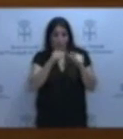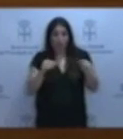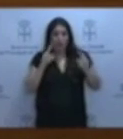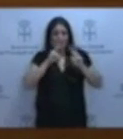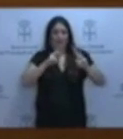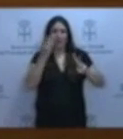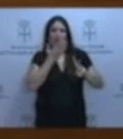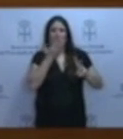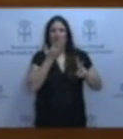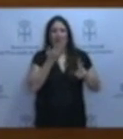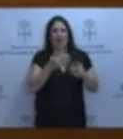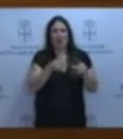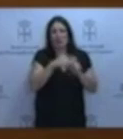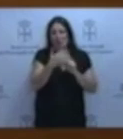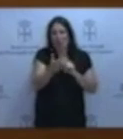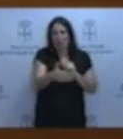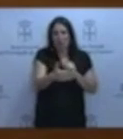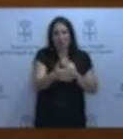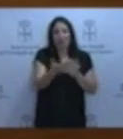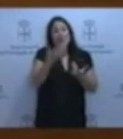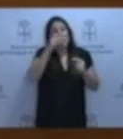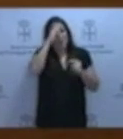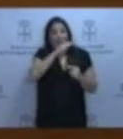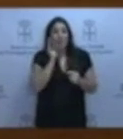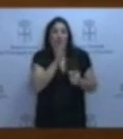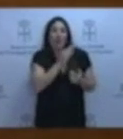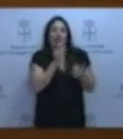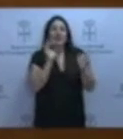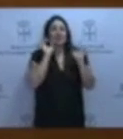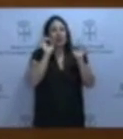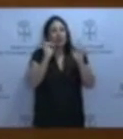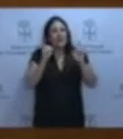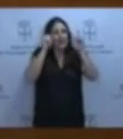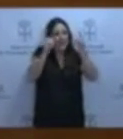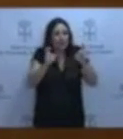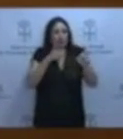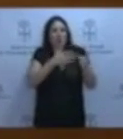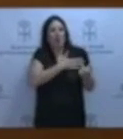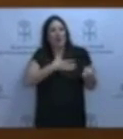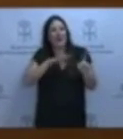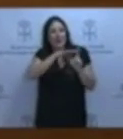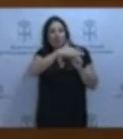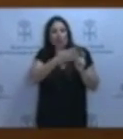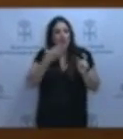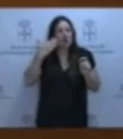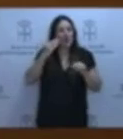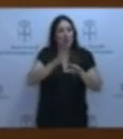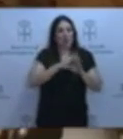en barracones, mientras padres y profesores les facilitaban por que tuviesen un entorno digno para que pudiesen dar